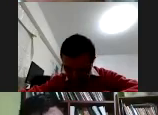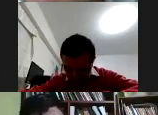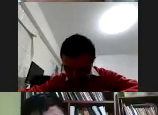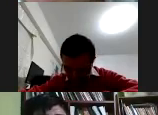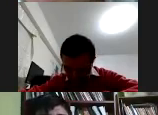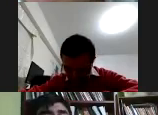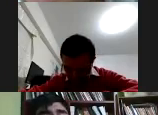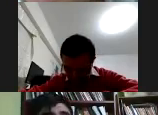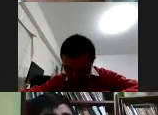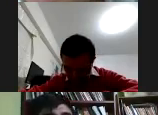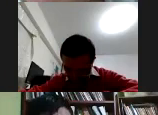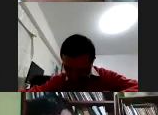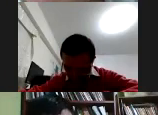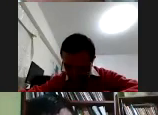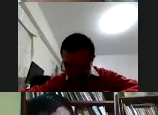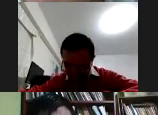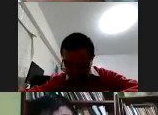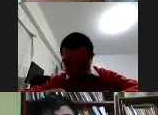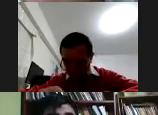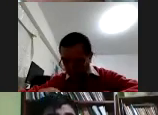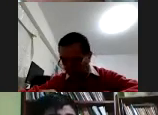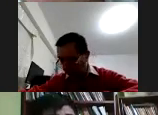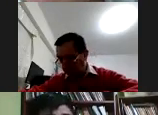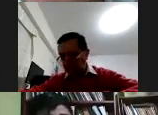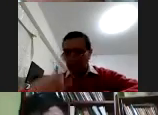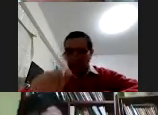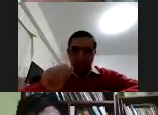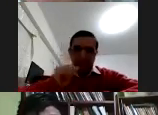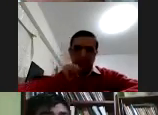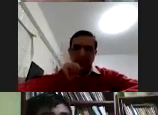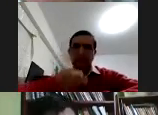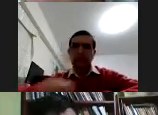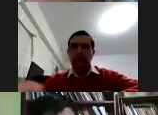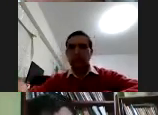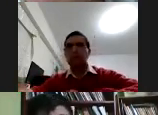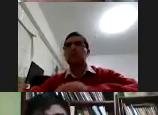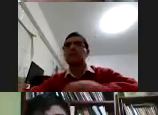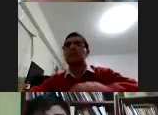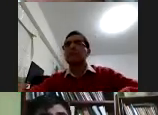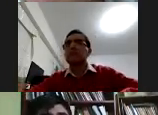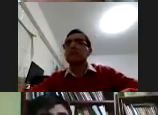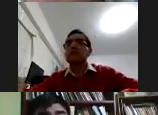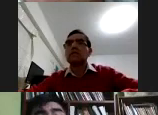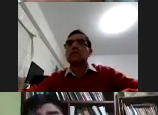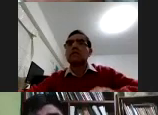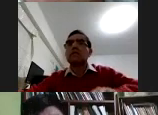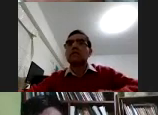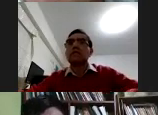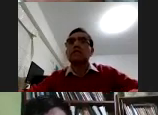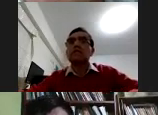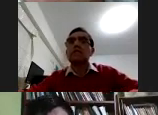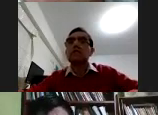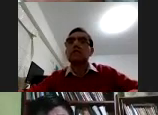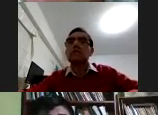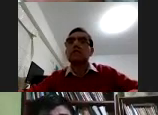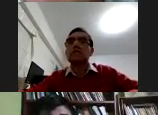mucho más los aspectos externos, aspectos que le permiten al paciente pues reoxigenarse y mostrar mucha mayor facilidad en su